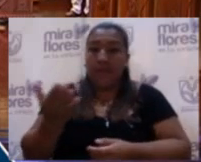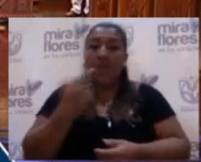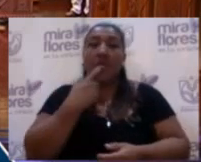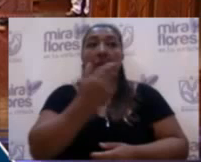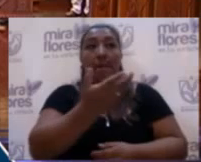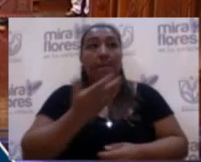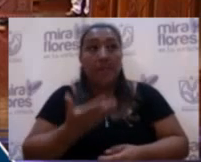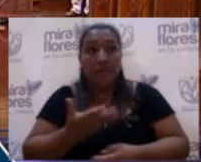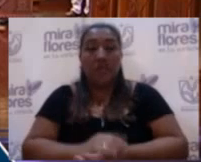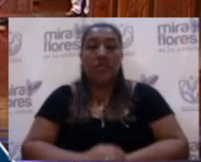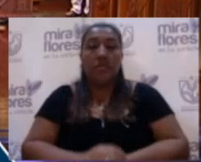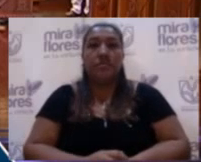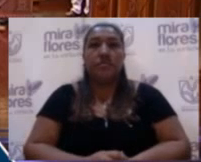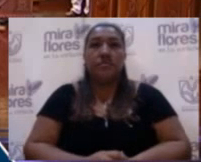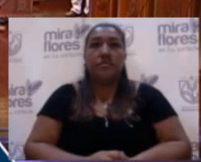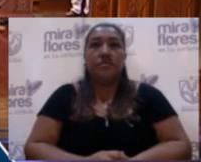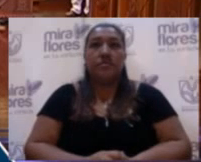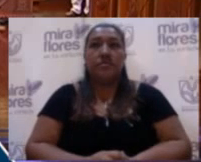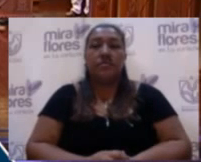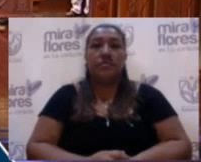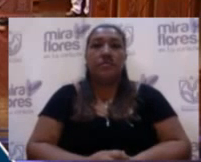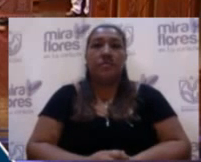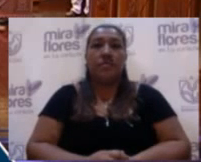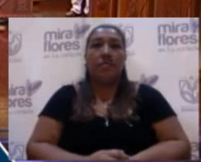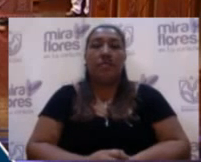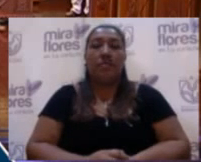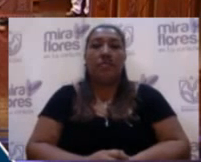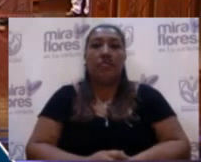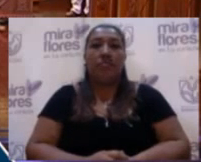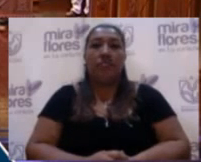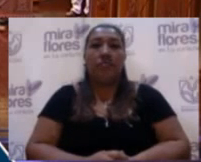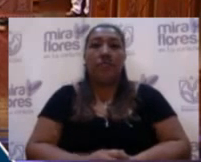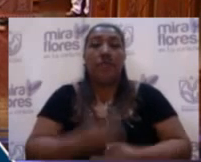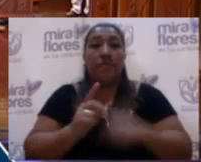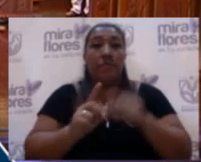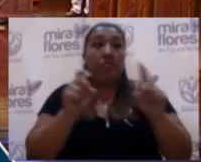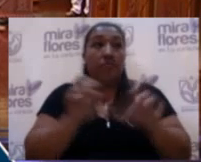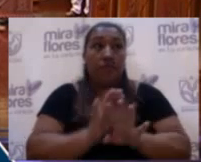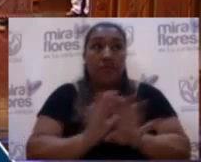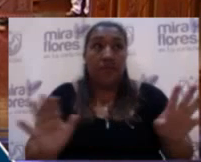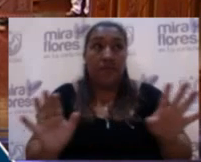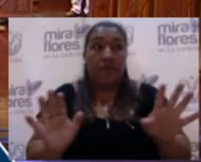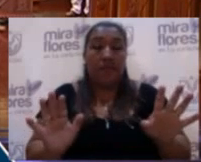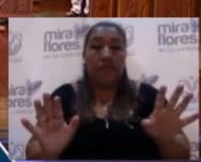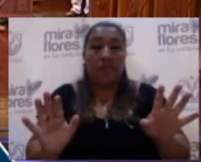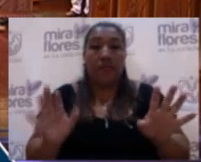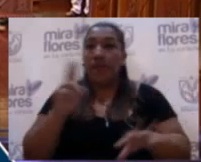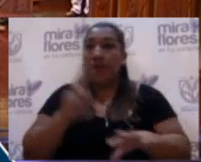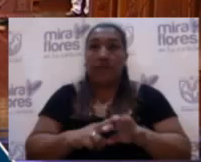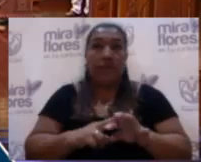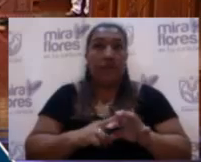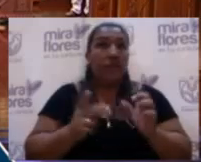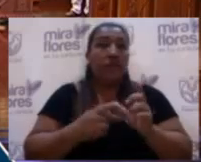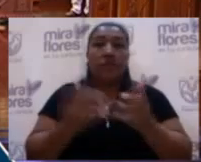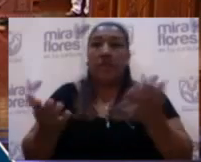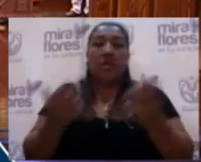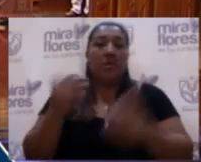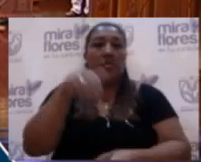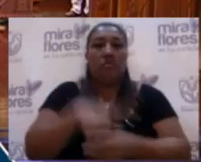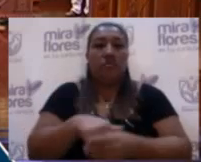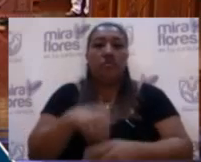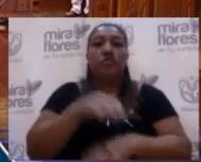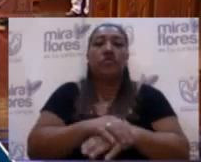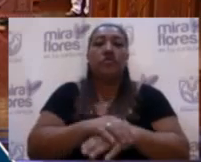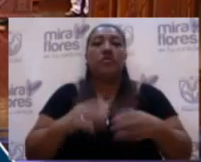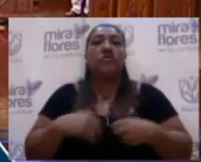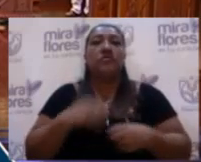solicitud del regidor Sousa Locio. ¿Alguien que quiera hacer alguna intervención? Si no hay intervenciones, procederemos a votar sobre la